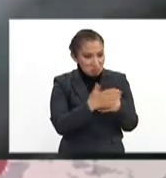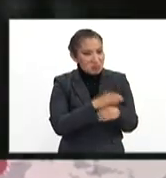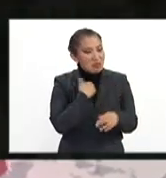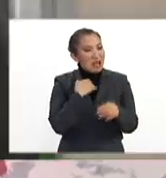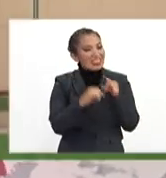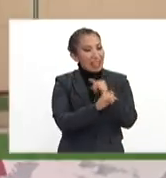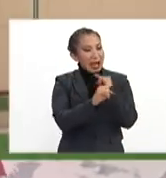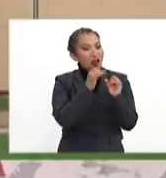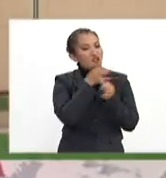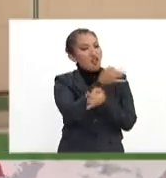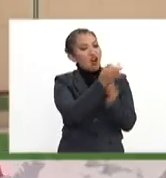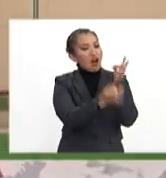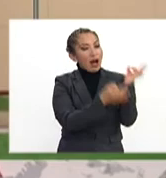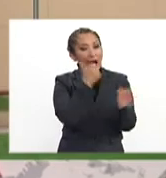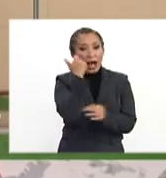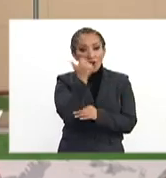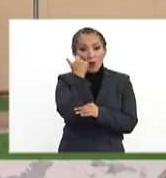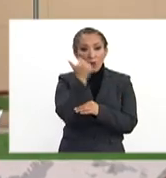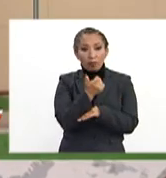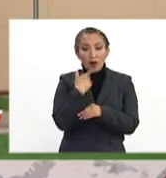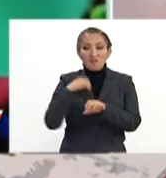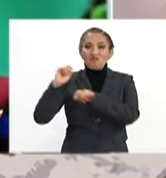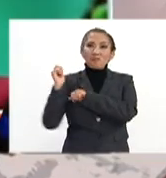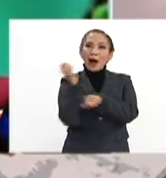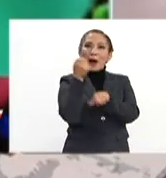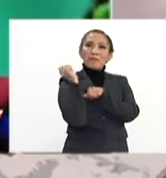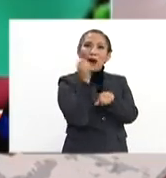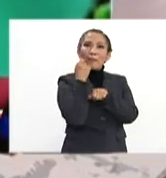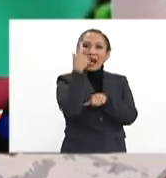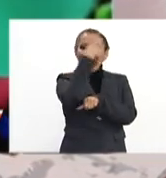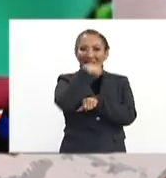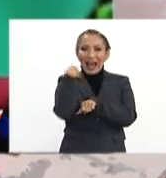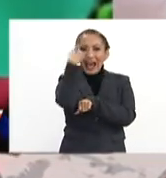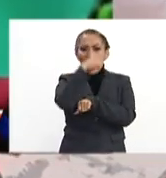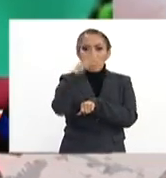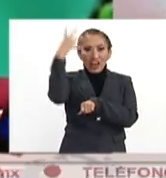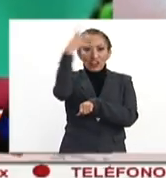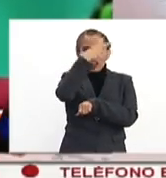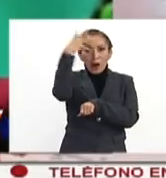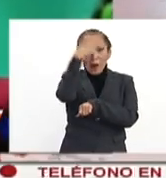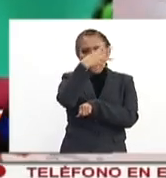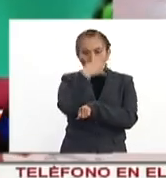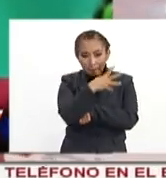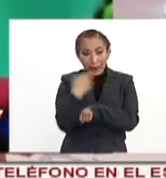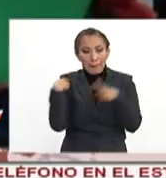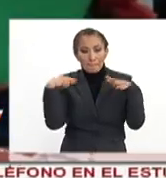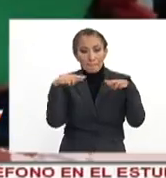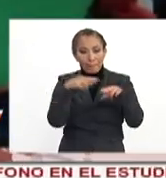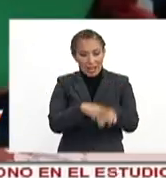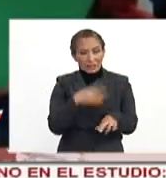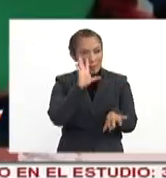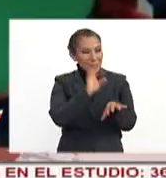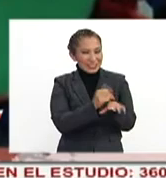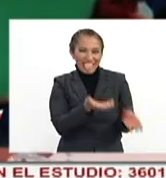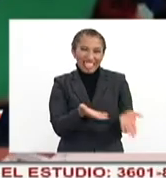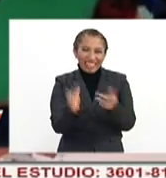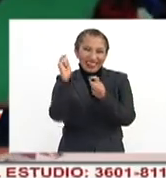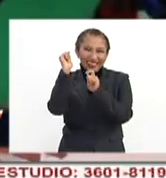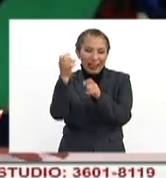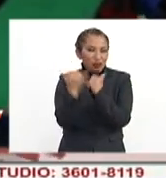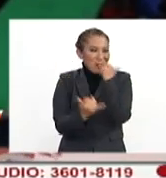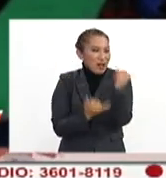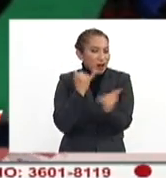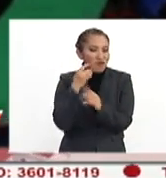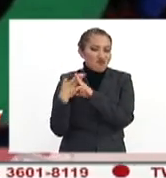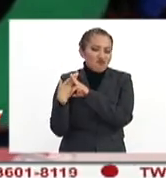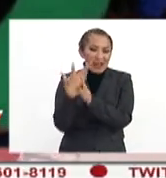redes sociales, luego de que los alumnos rompieron una piñata con el rostro de Donald Trump. El maestro que permitió este hecho como parte de